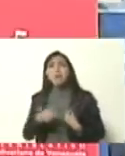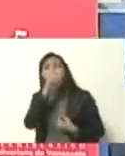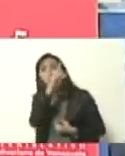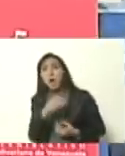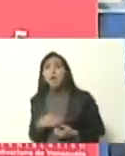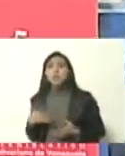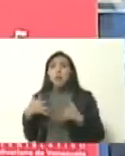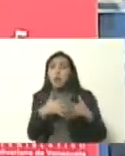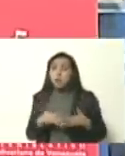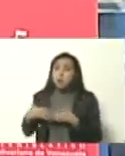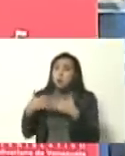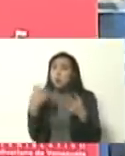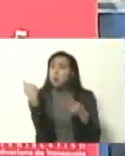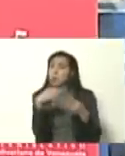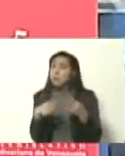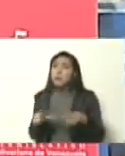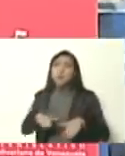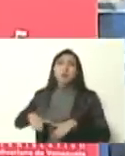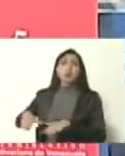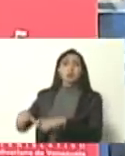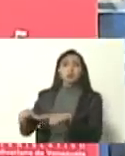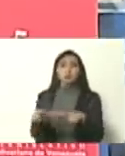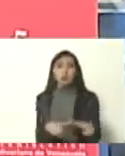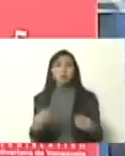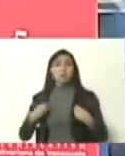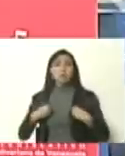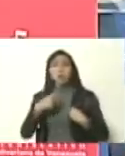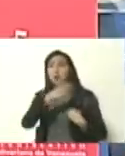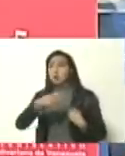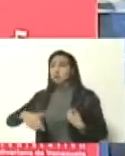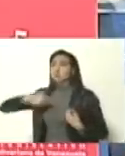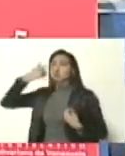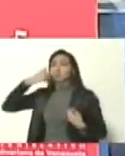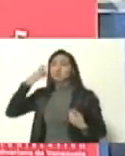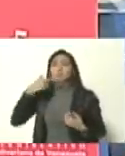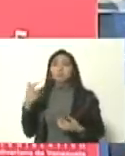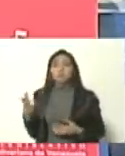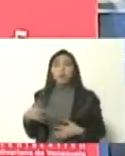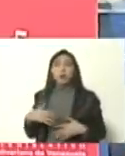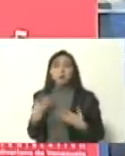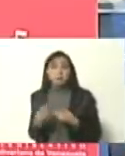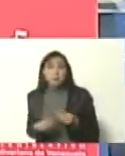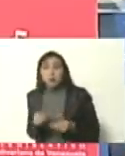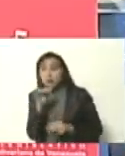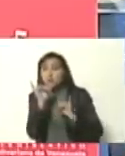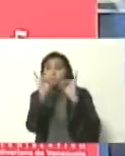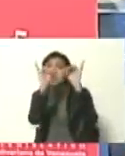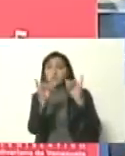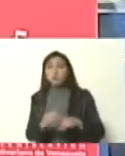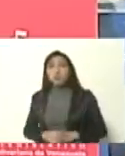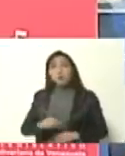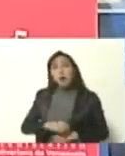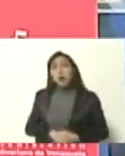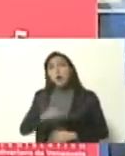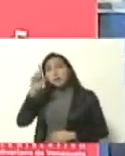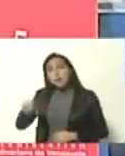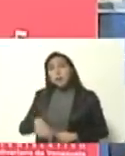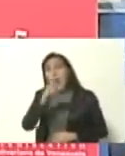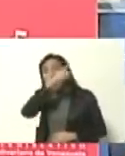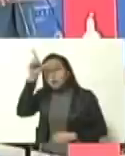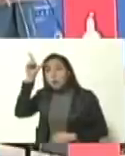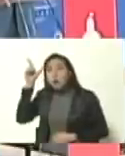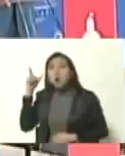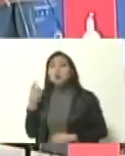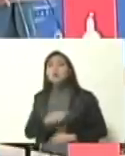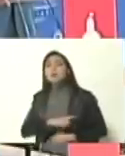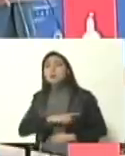en Dade, en todos los condados donde vive la gente rica de Florida. La vida que lleva Leopoldo López en Madrid, ¿cómo se explica? ¿De